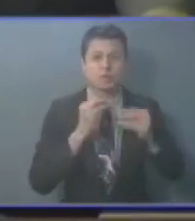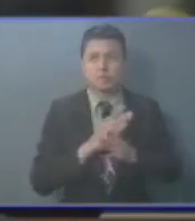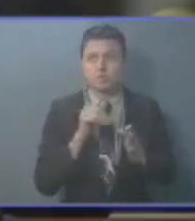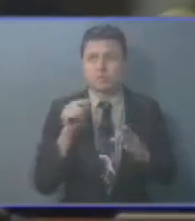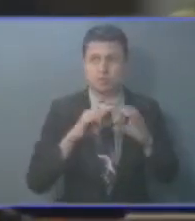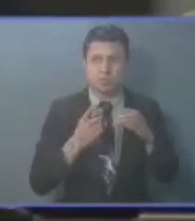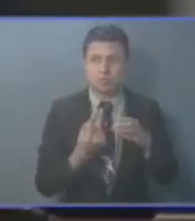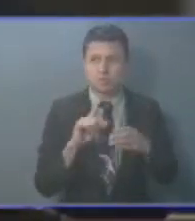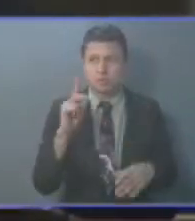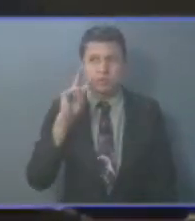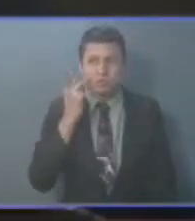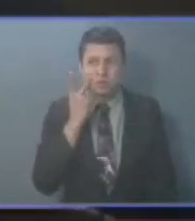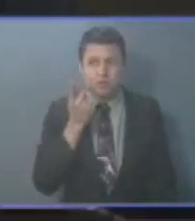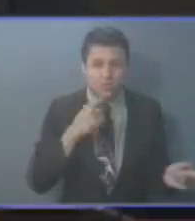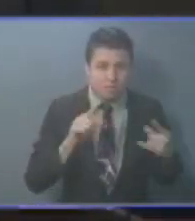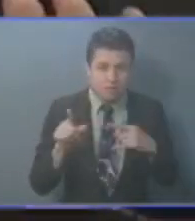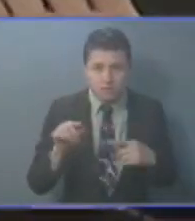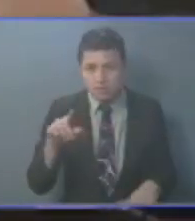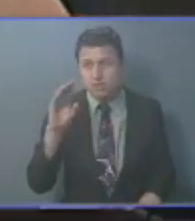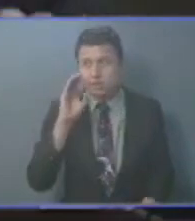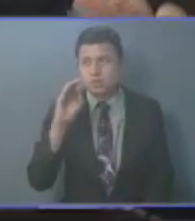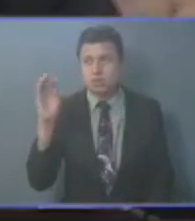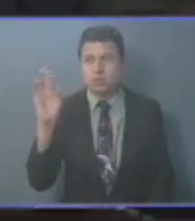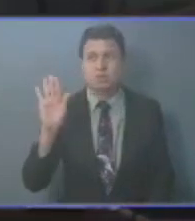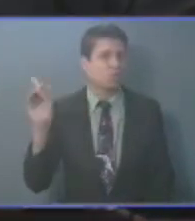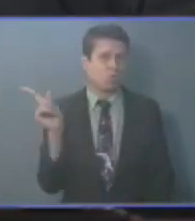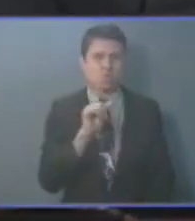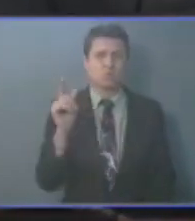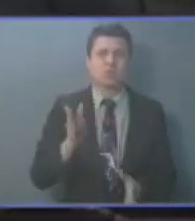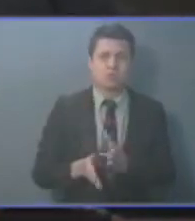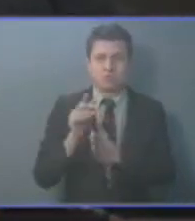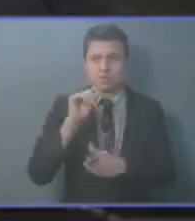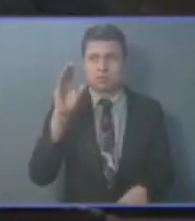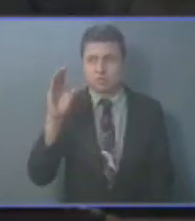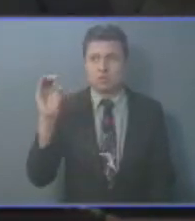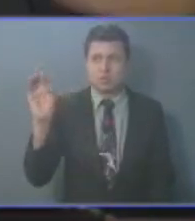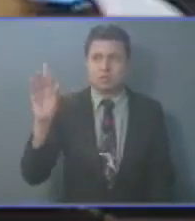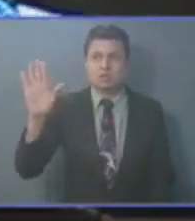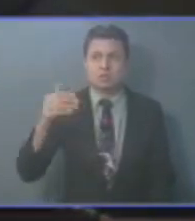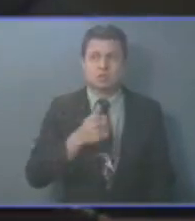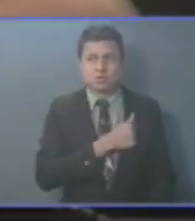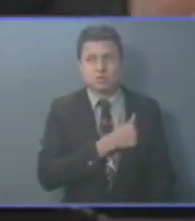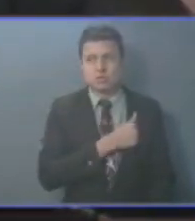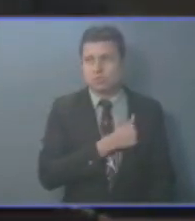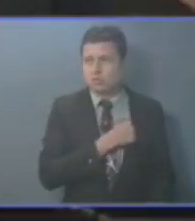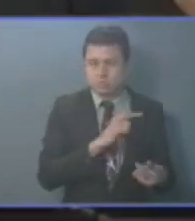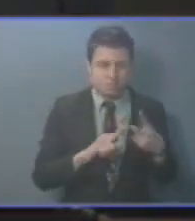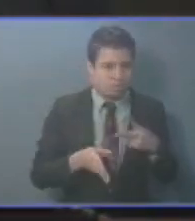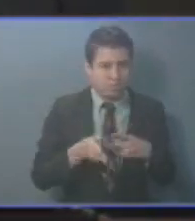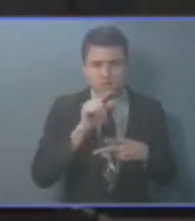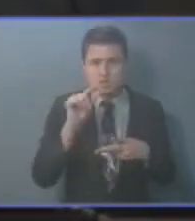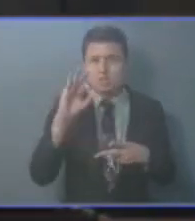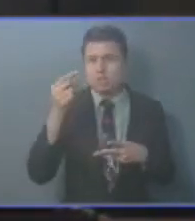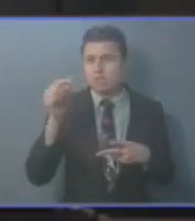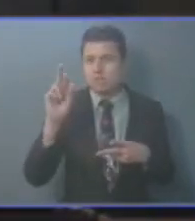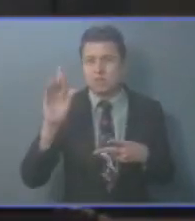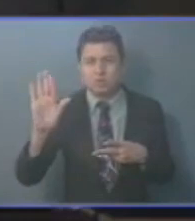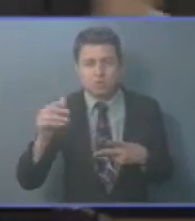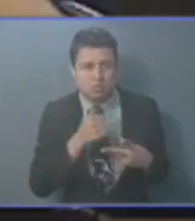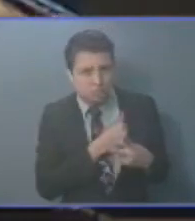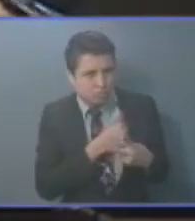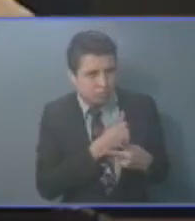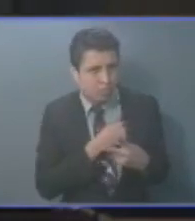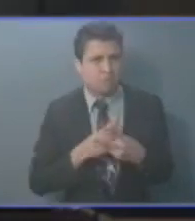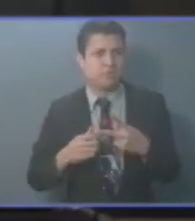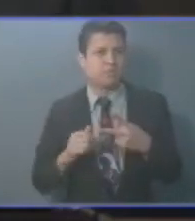no es que va a ir a hacer la Corte de Cuentas. La Corte de Cuentas tiene sus responsabilidades. La Fiscalía tiene sus responsabilidades si